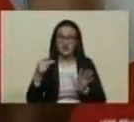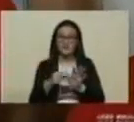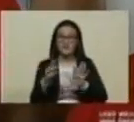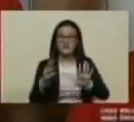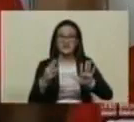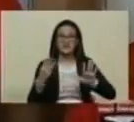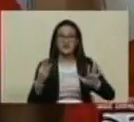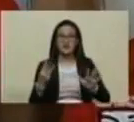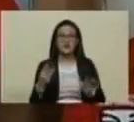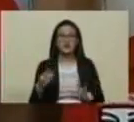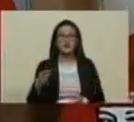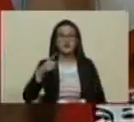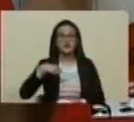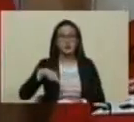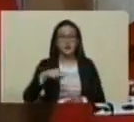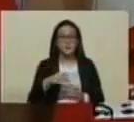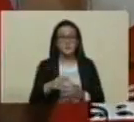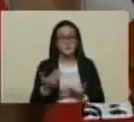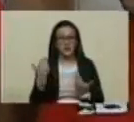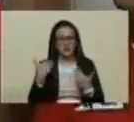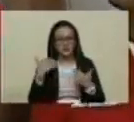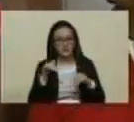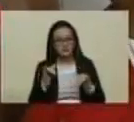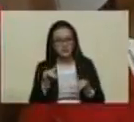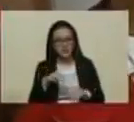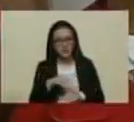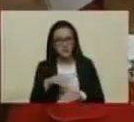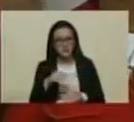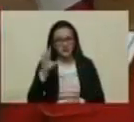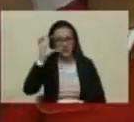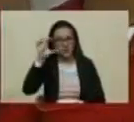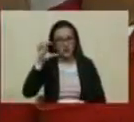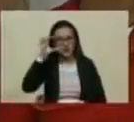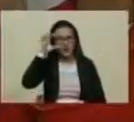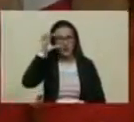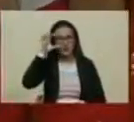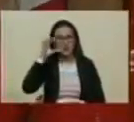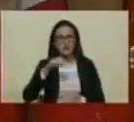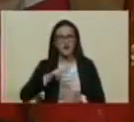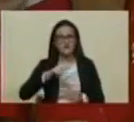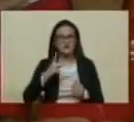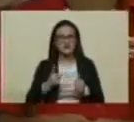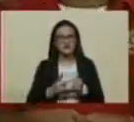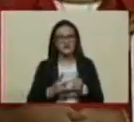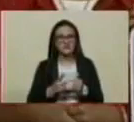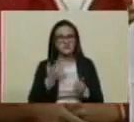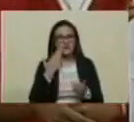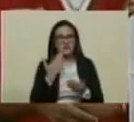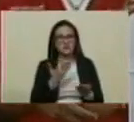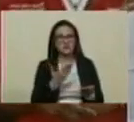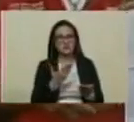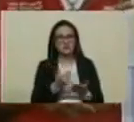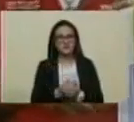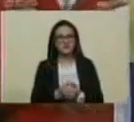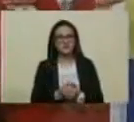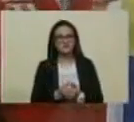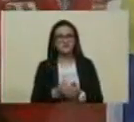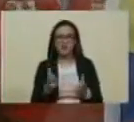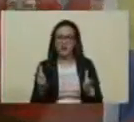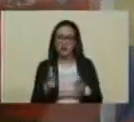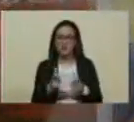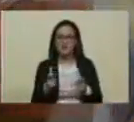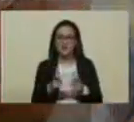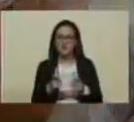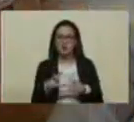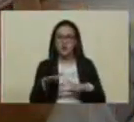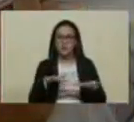2017-2018. Estamos hoy, presidente, siguiendo su instrucción y, por supuesto, el ministro Elías Aguamilano, la viceministra Rosángela Orozco. Bueno, nos convocaron a una reunión para nosotros